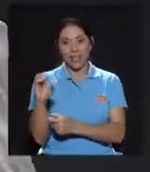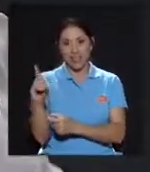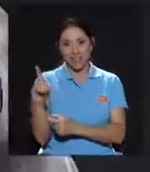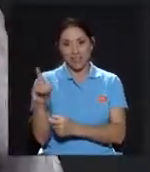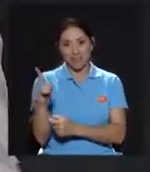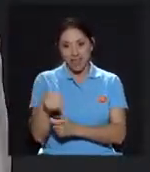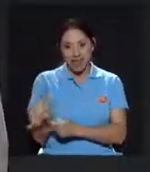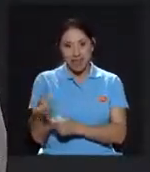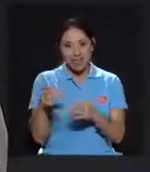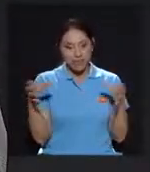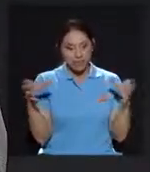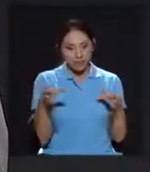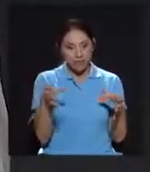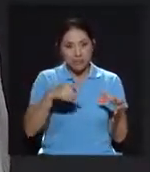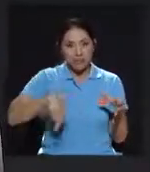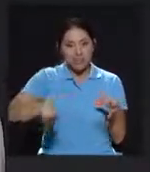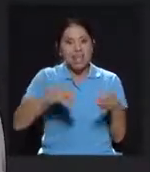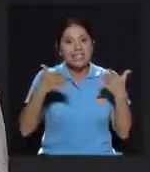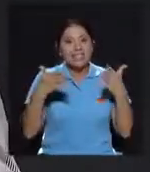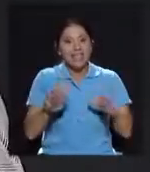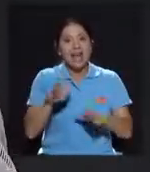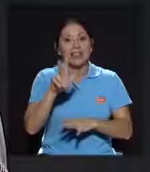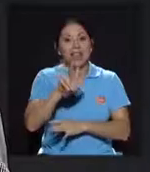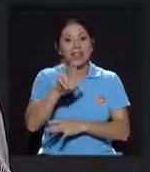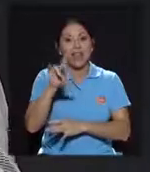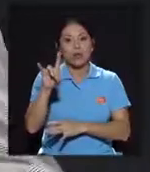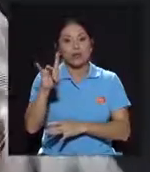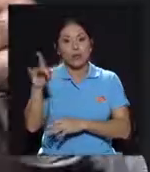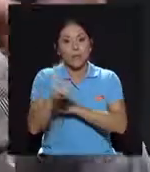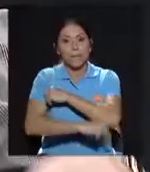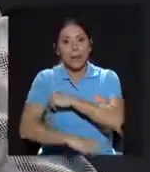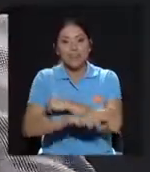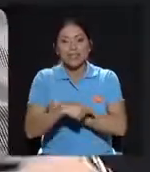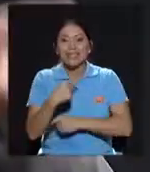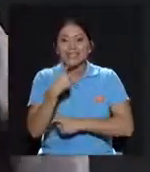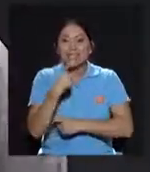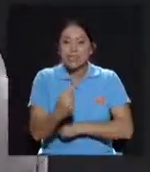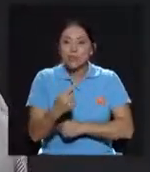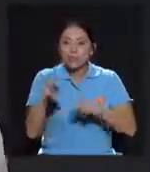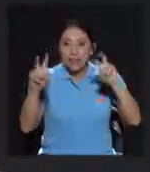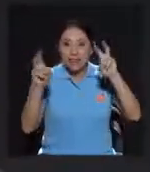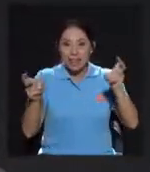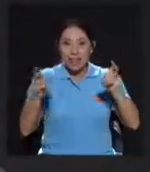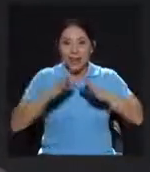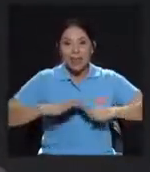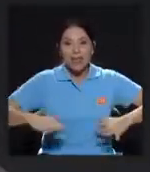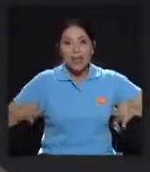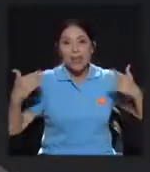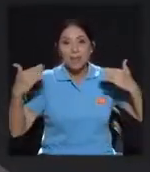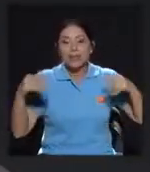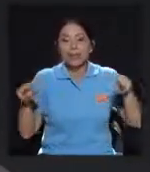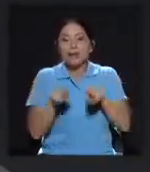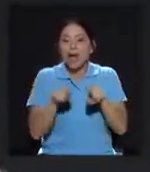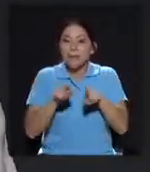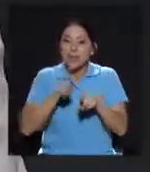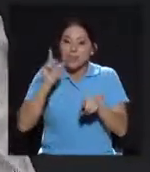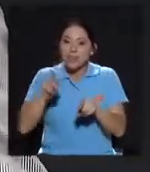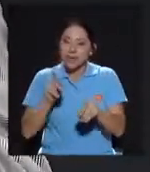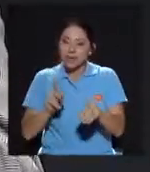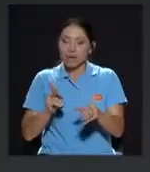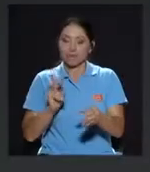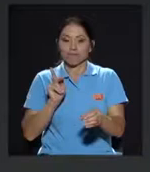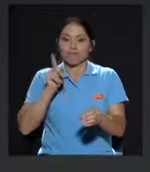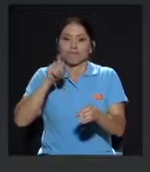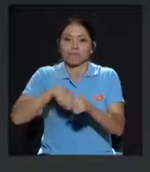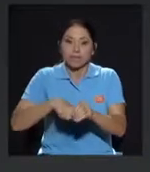ya 38 países dijimos el tema del ambiente tiene que ser un tema que también se discuta en la nación mundial de comercio